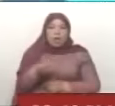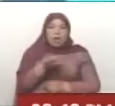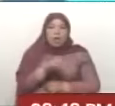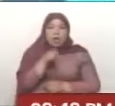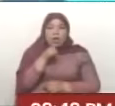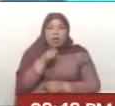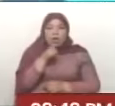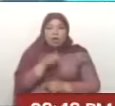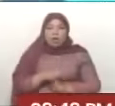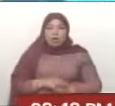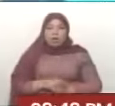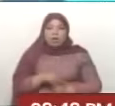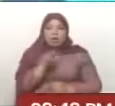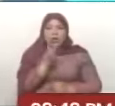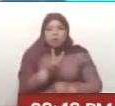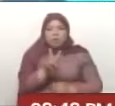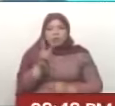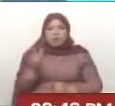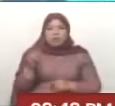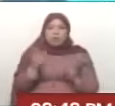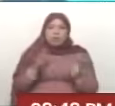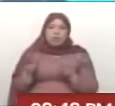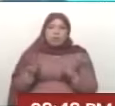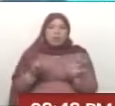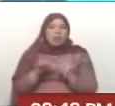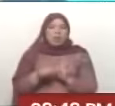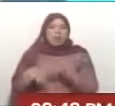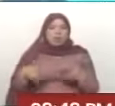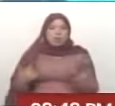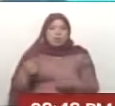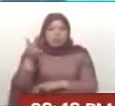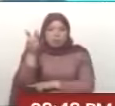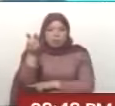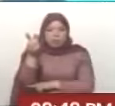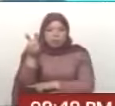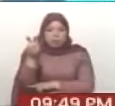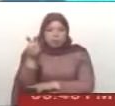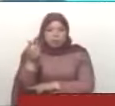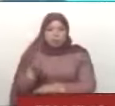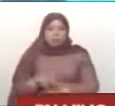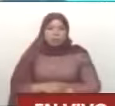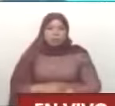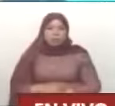El 22 de marzo, ¿qué día cae 22? Viernes. Viernes.